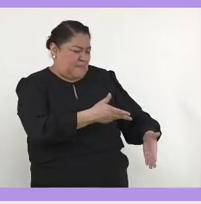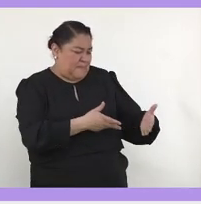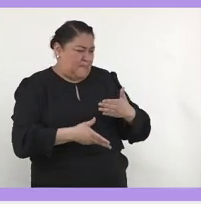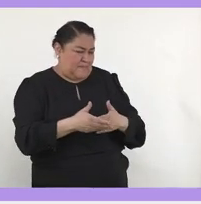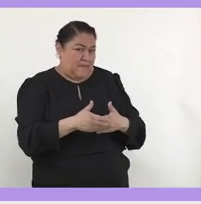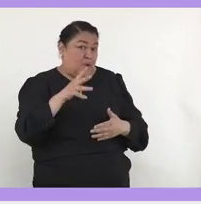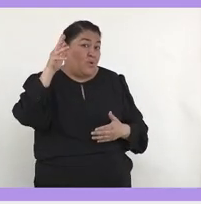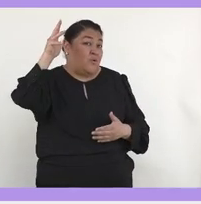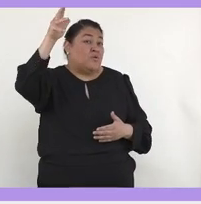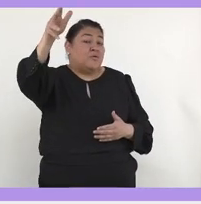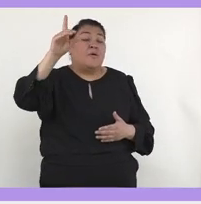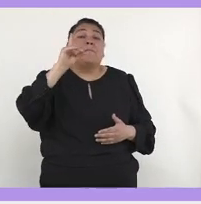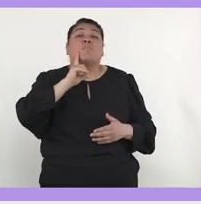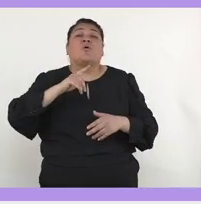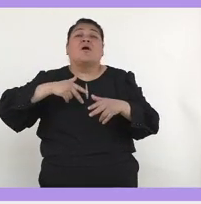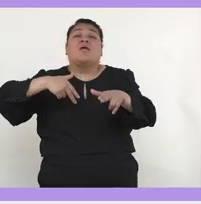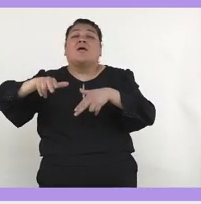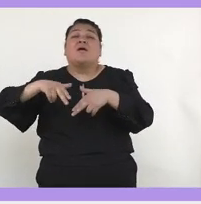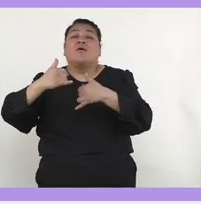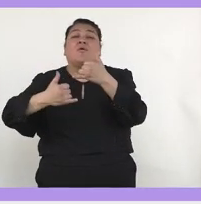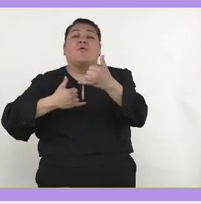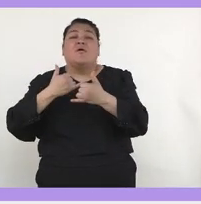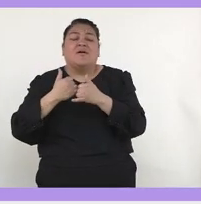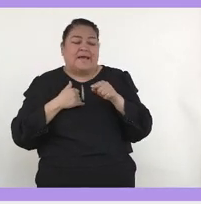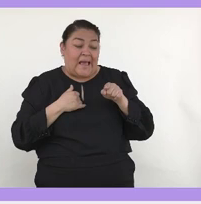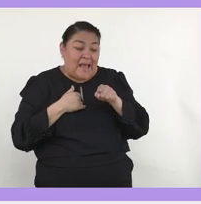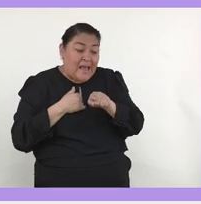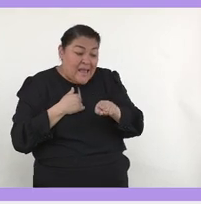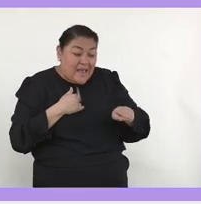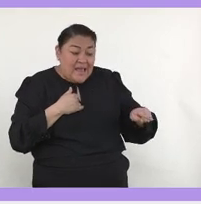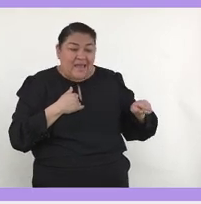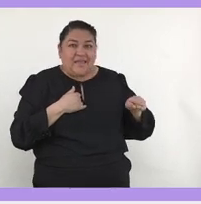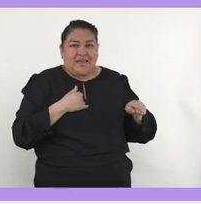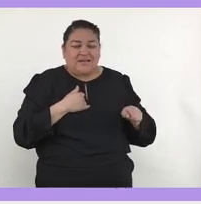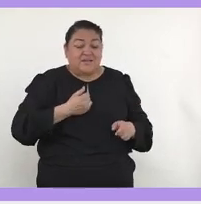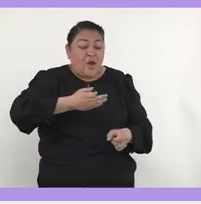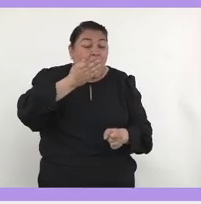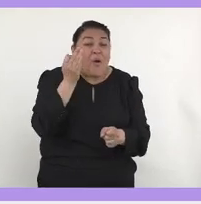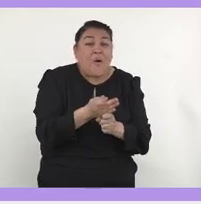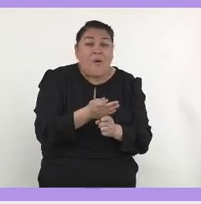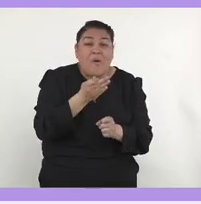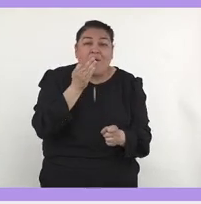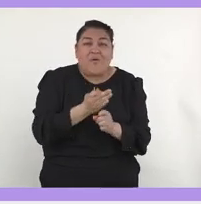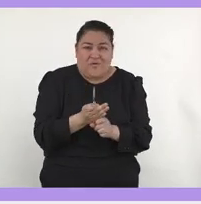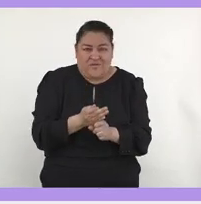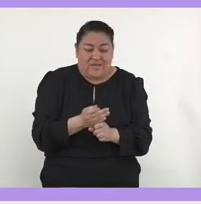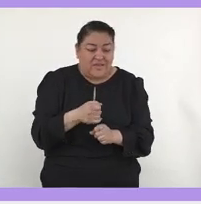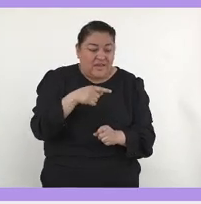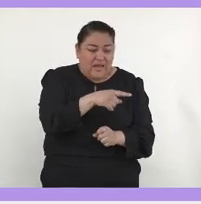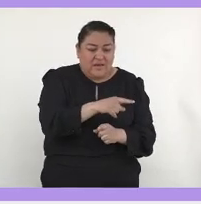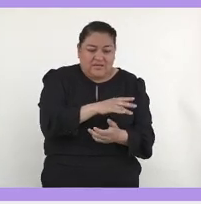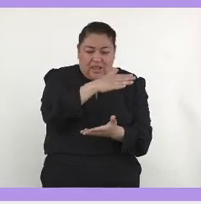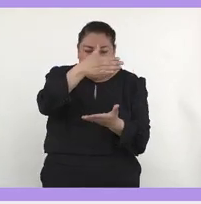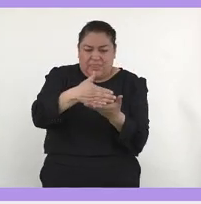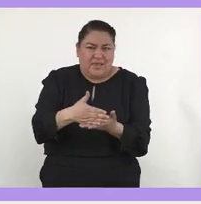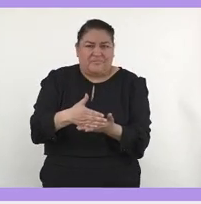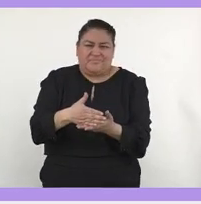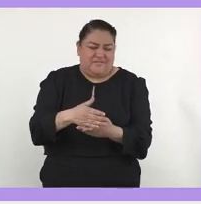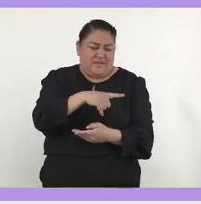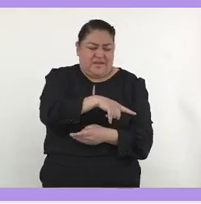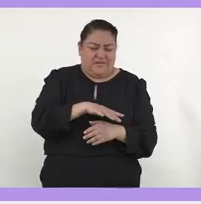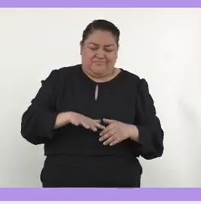futuro del fútbol femenino ya está aquí y como lo dijo Pedro es algo que no va a detenerse Y seguramente